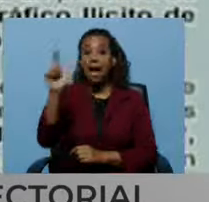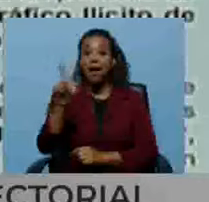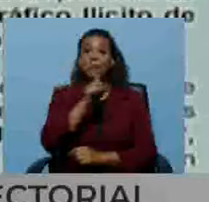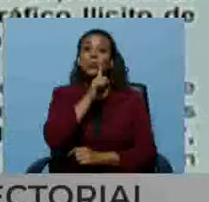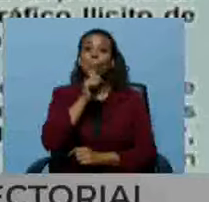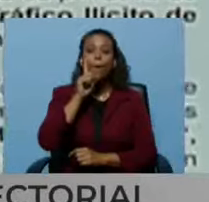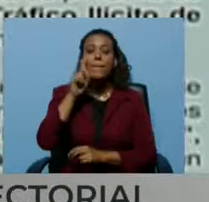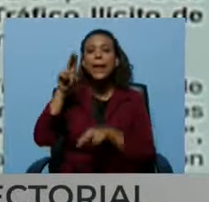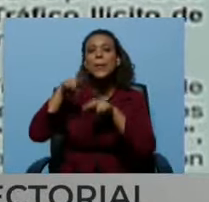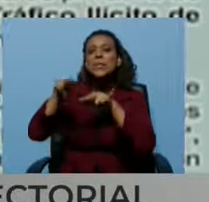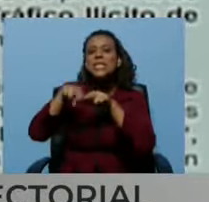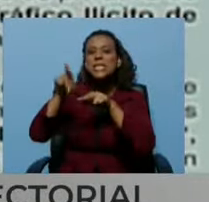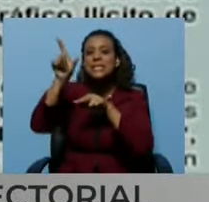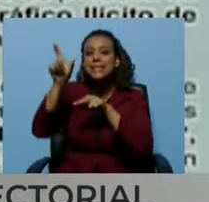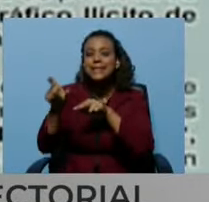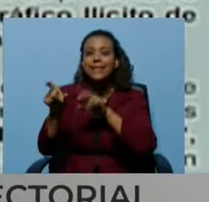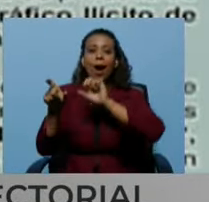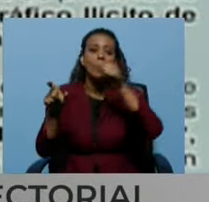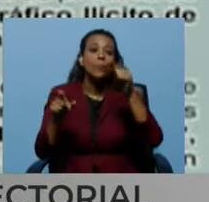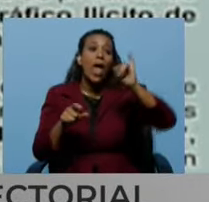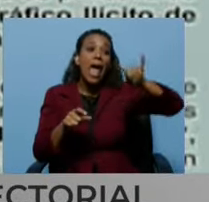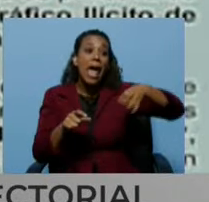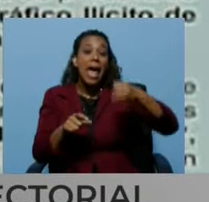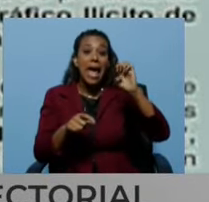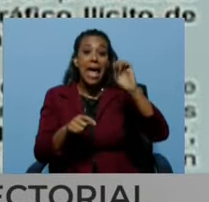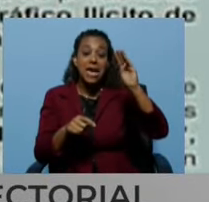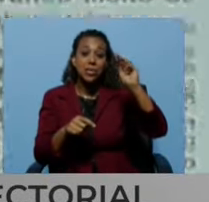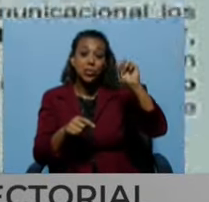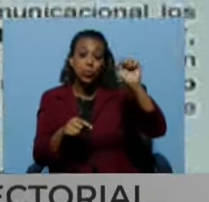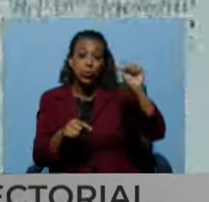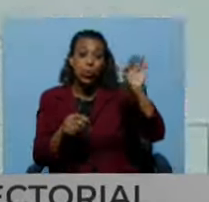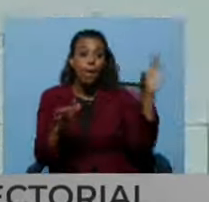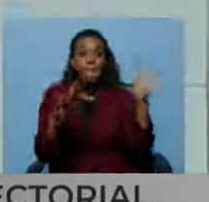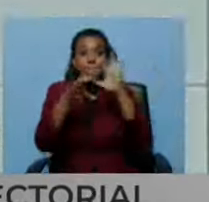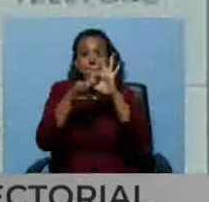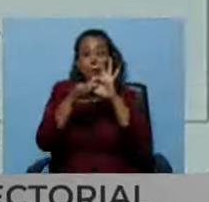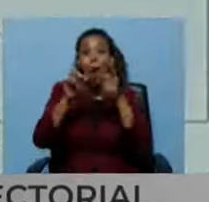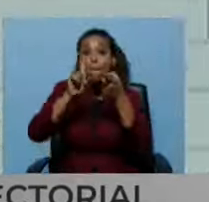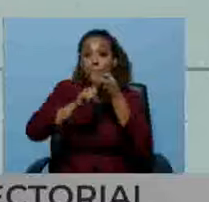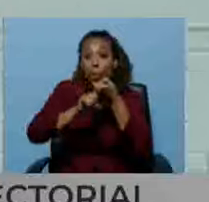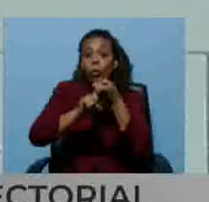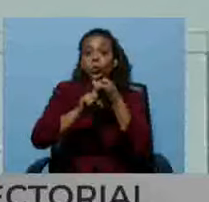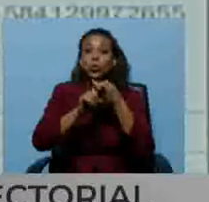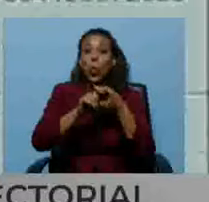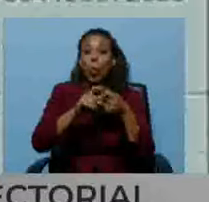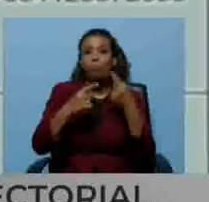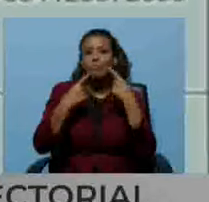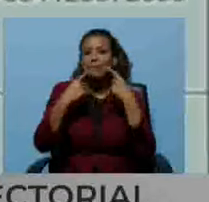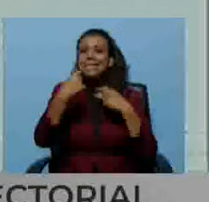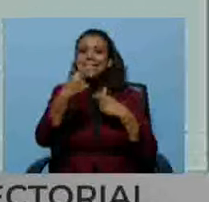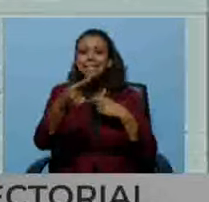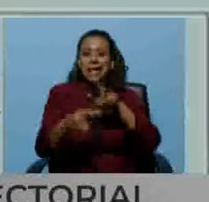y un ciudadano que se llama Jesús David Chirino Rodríguez, pareja de Belén Salas, alias El Diablo.